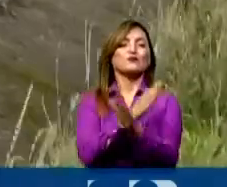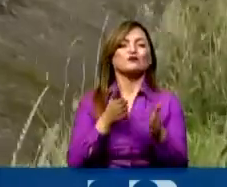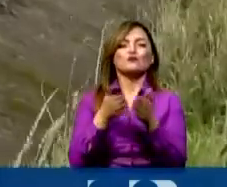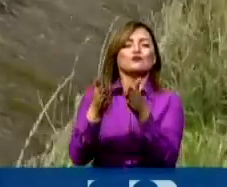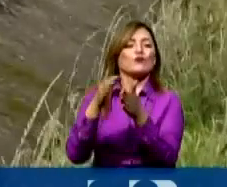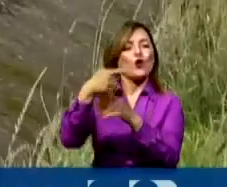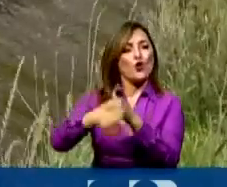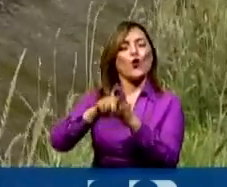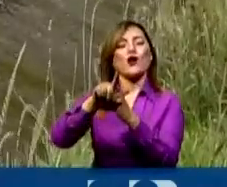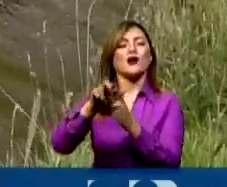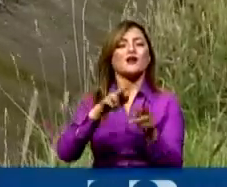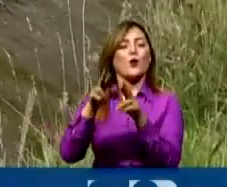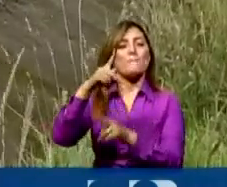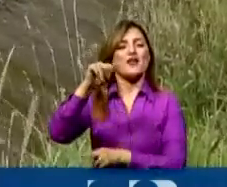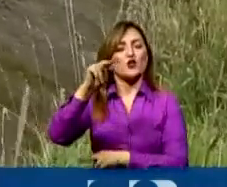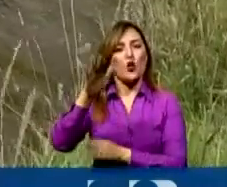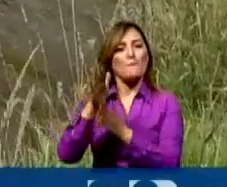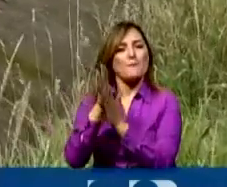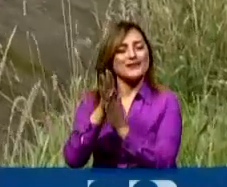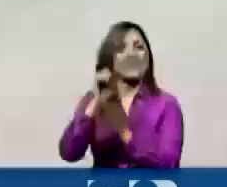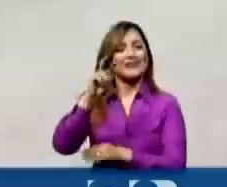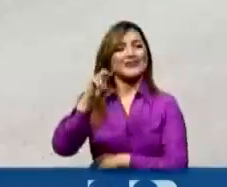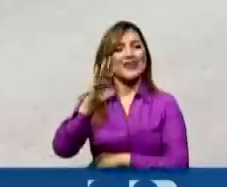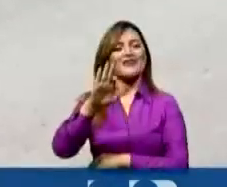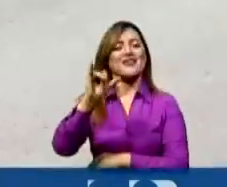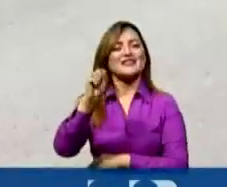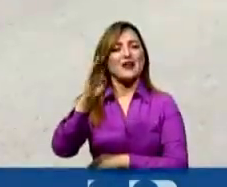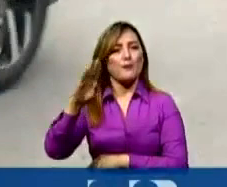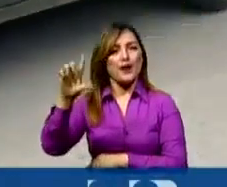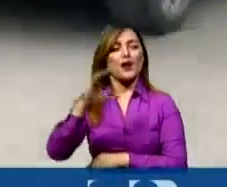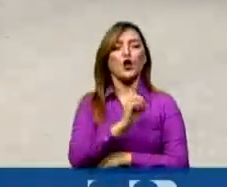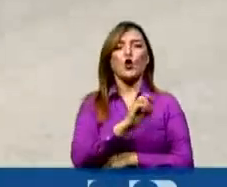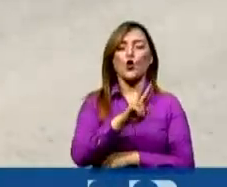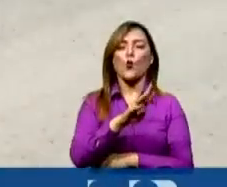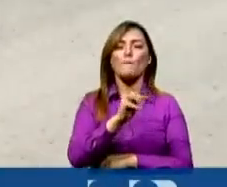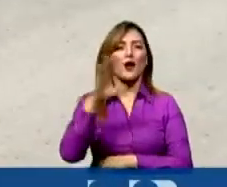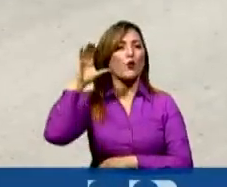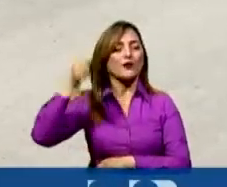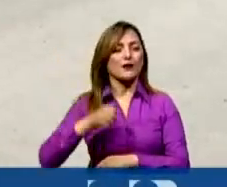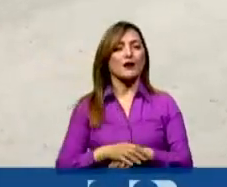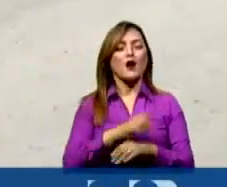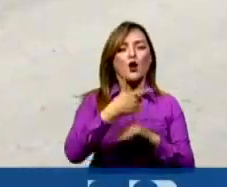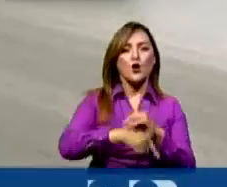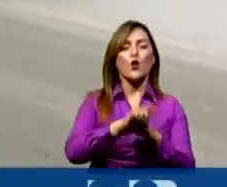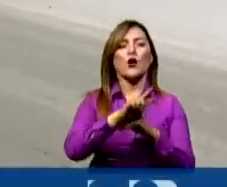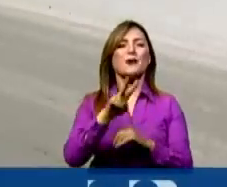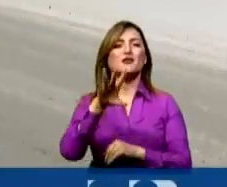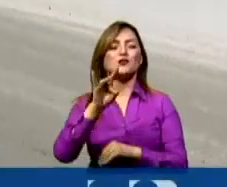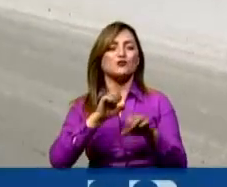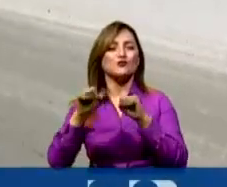Santa Isabel, Cumbe, Cuenca, Loja, Zamora, Guadalupe, 28 de mayo, Urdaneta, Cuenca, y Loja, Zamora, El